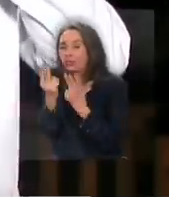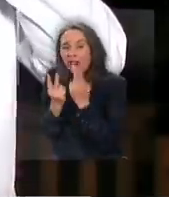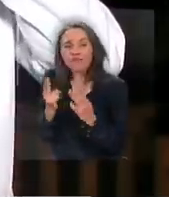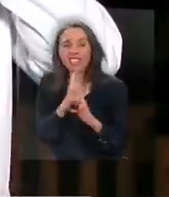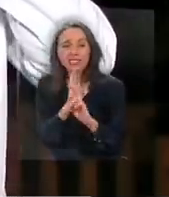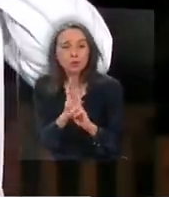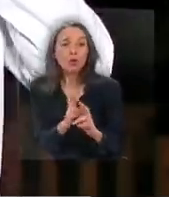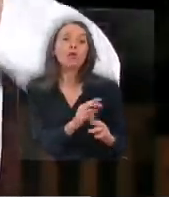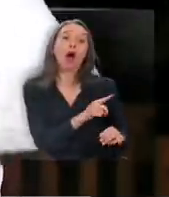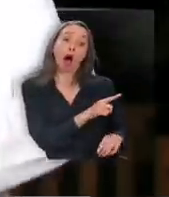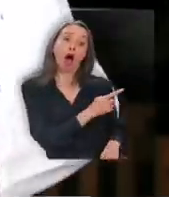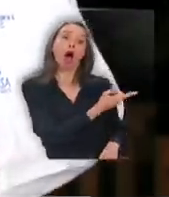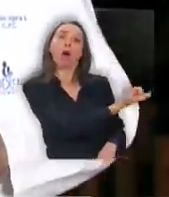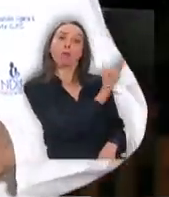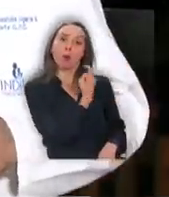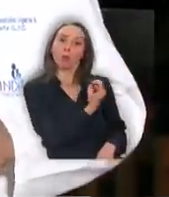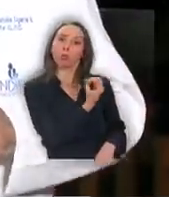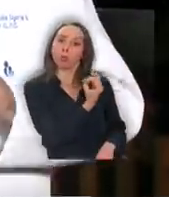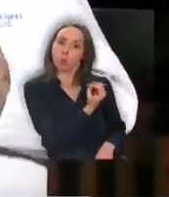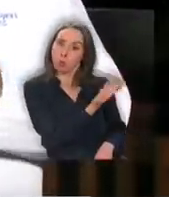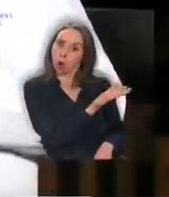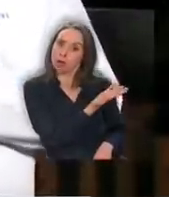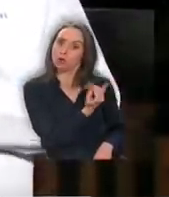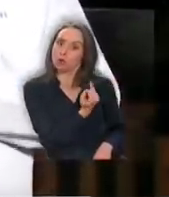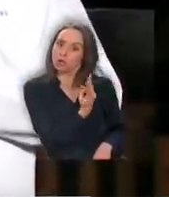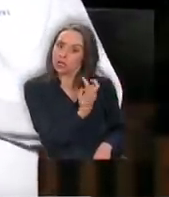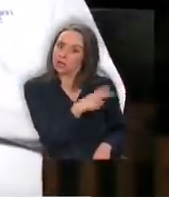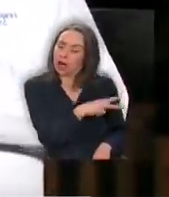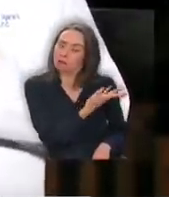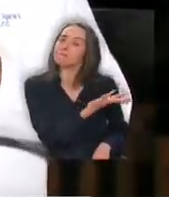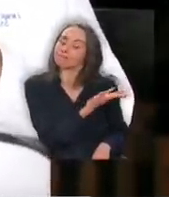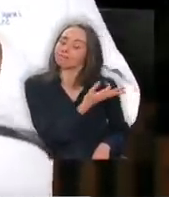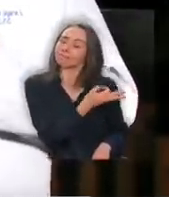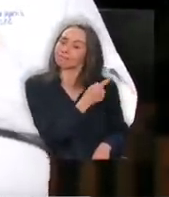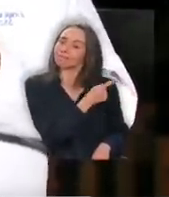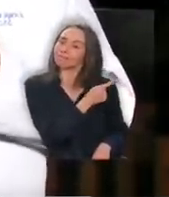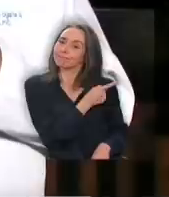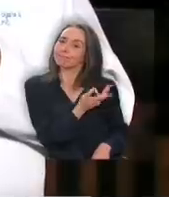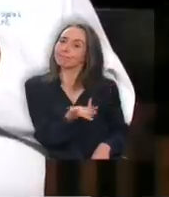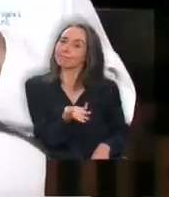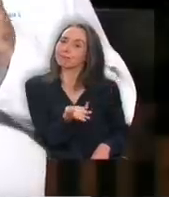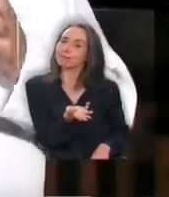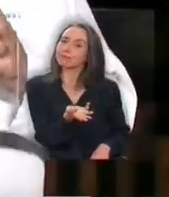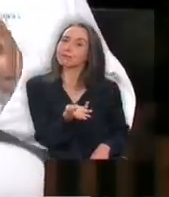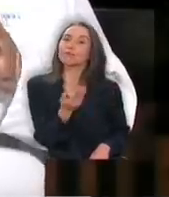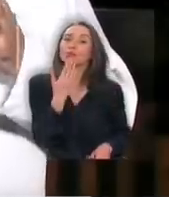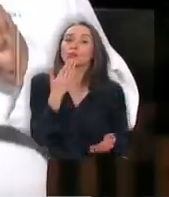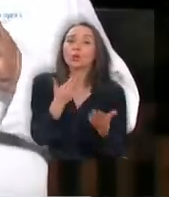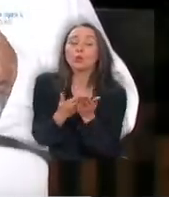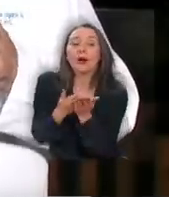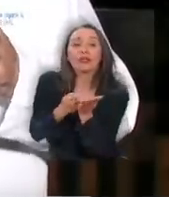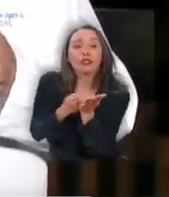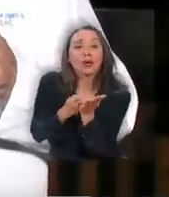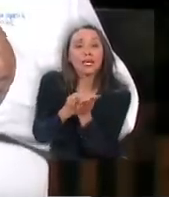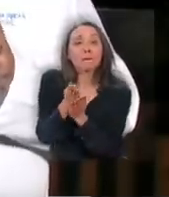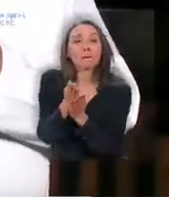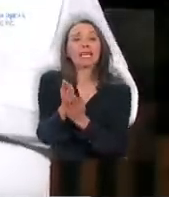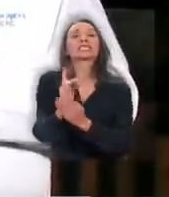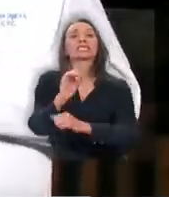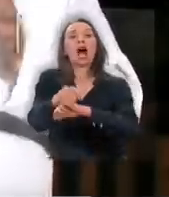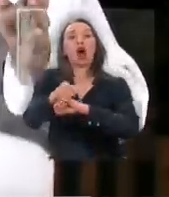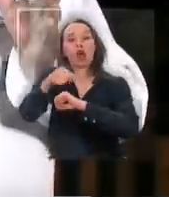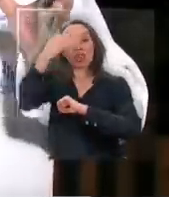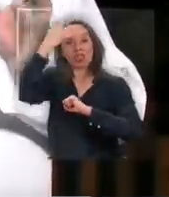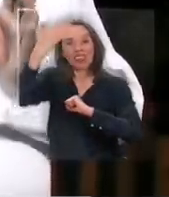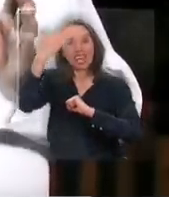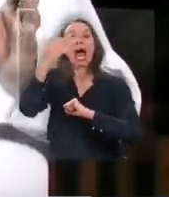Es muy buena la pregunta, Iván. Lo que ocurre es eso, que desde que se empieza una cuarentena hay